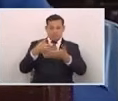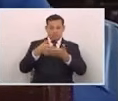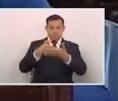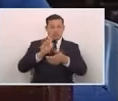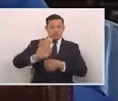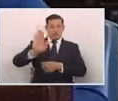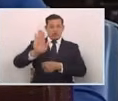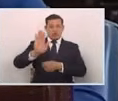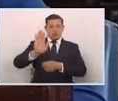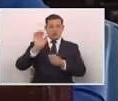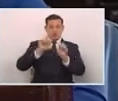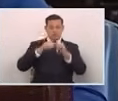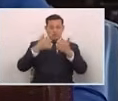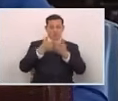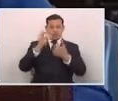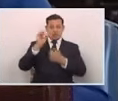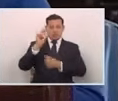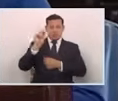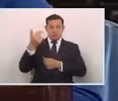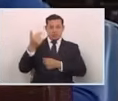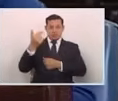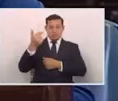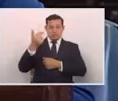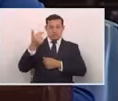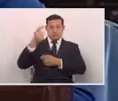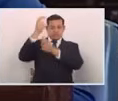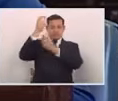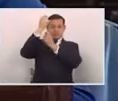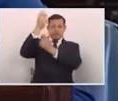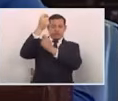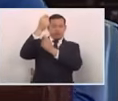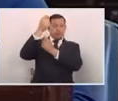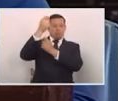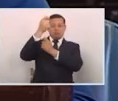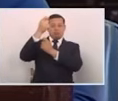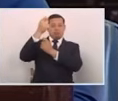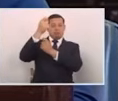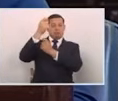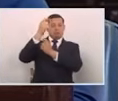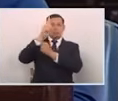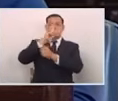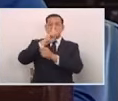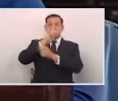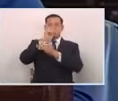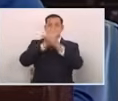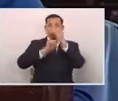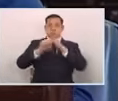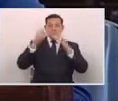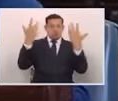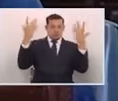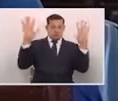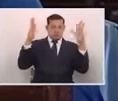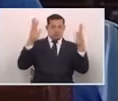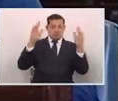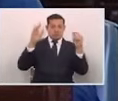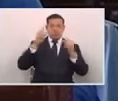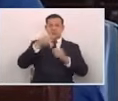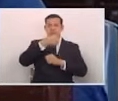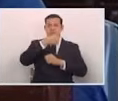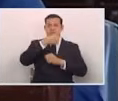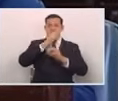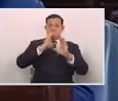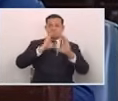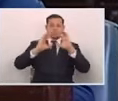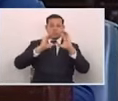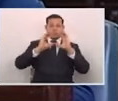jamás ninguna ONG se pronunciaba. Al contrario, le aplaudían a esos periodistas